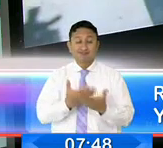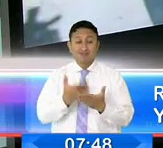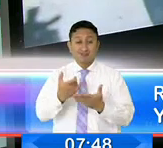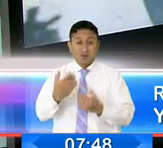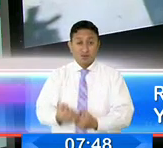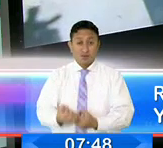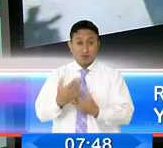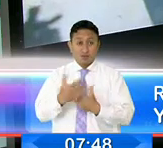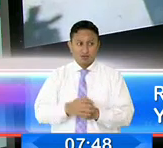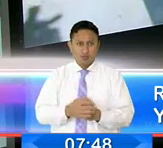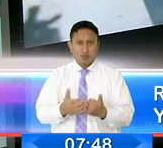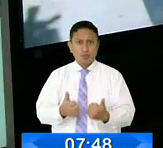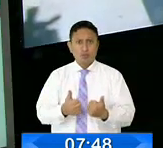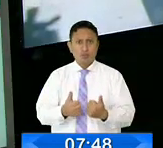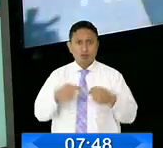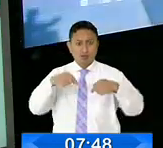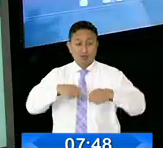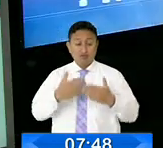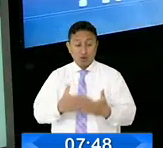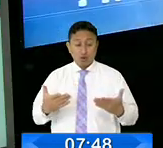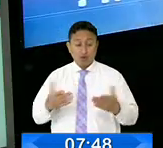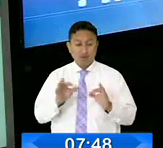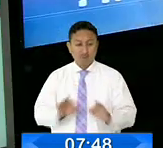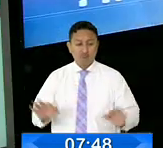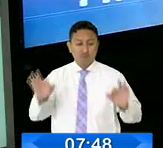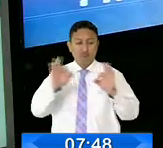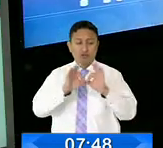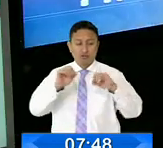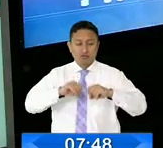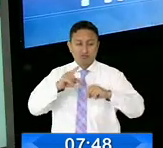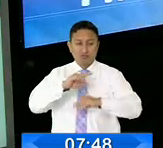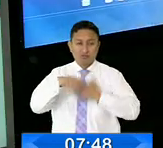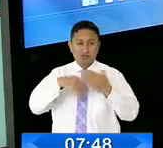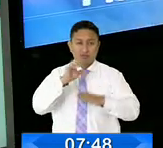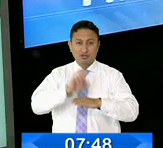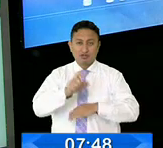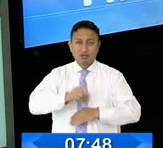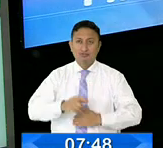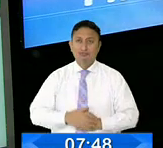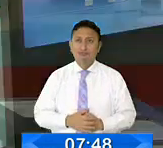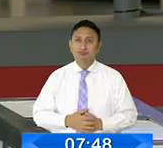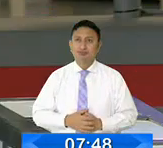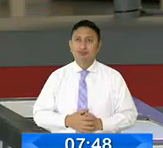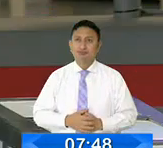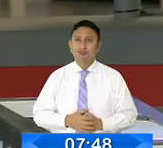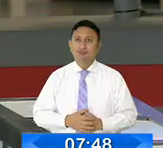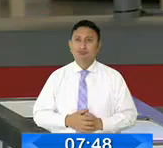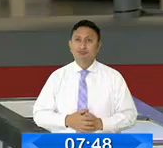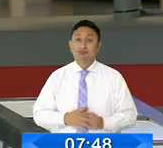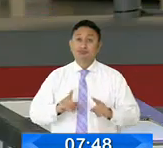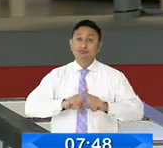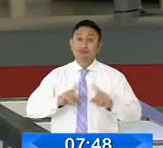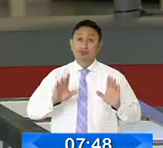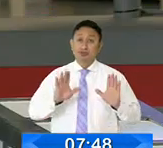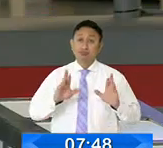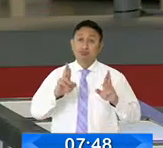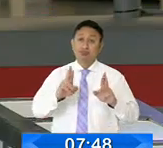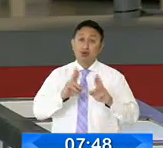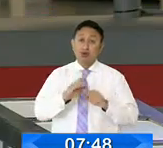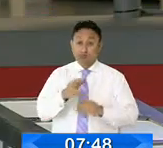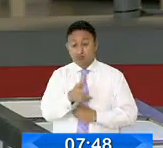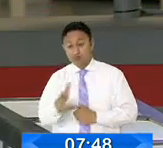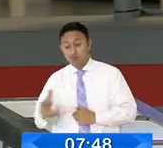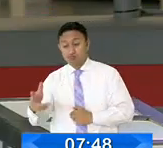esa información. En buena hora, entonces, obra gran importante para toda la ciudadanía. Pero ojalá parquen donde tienen que parquear